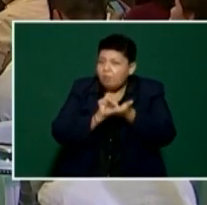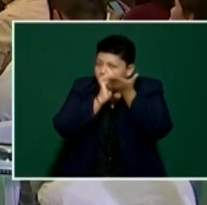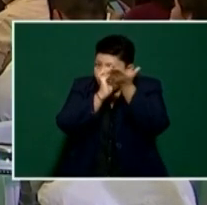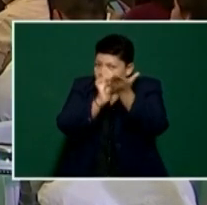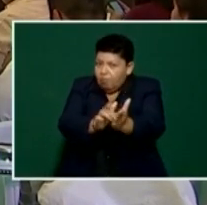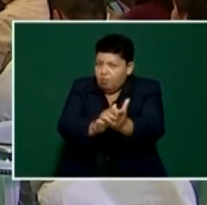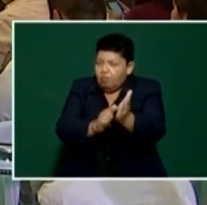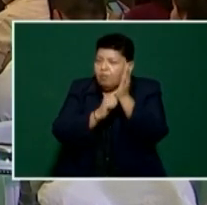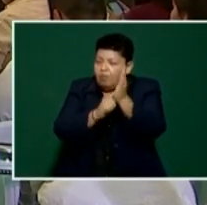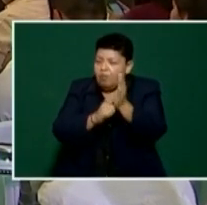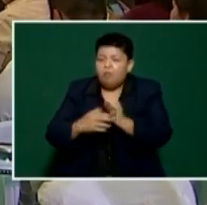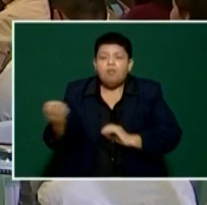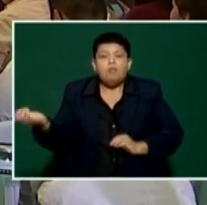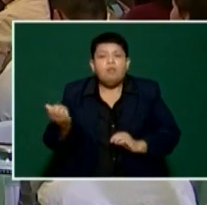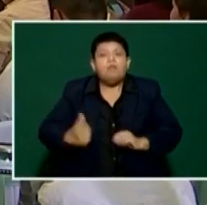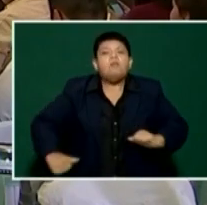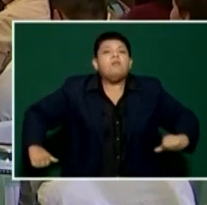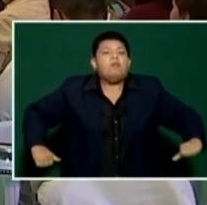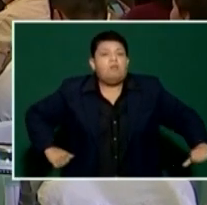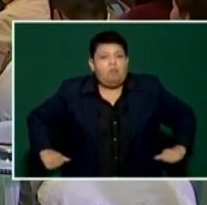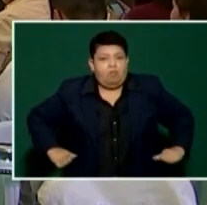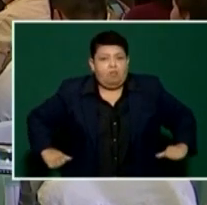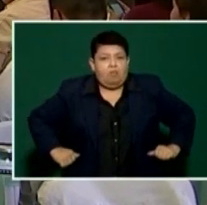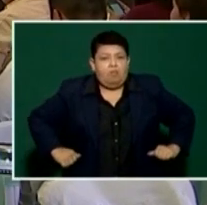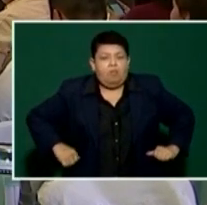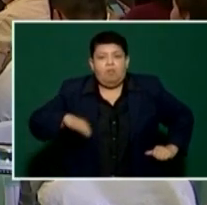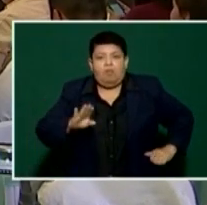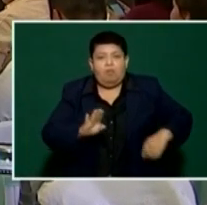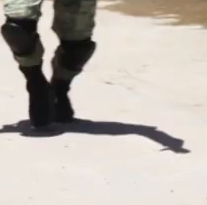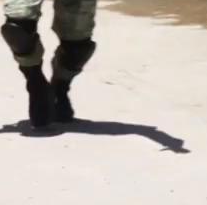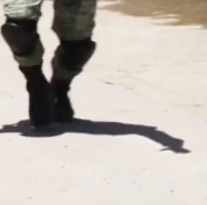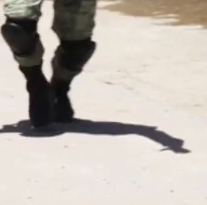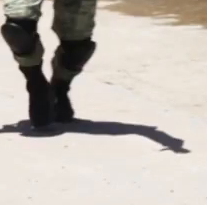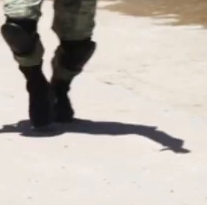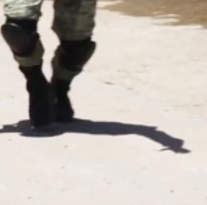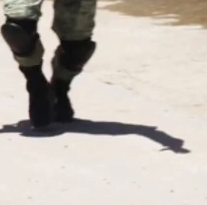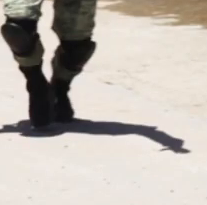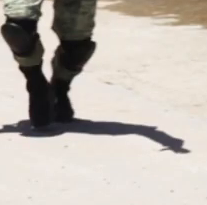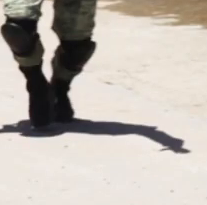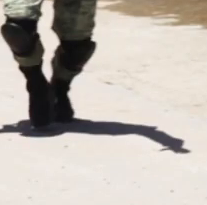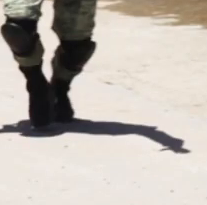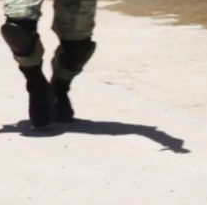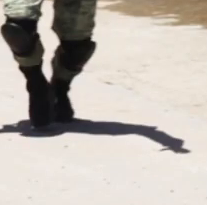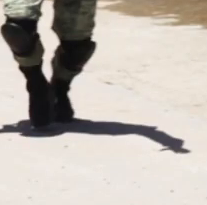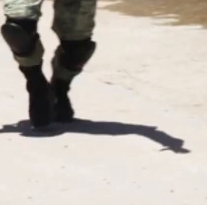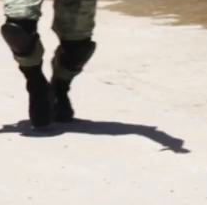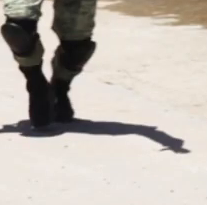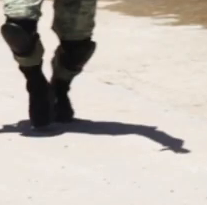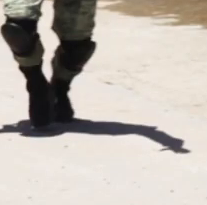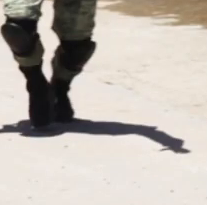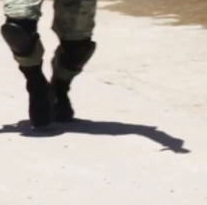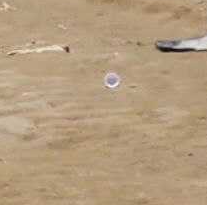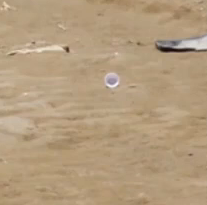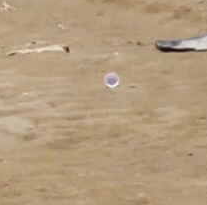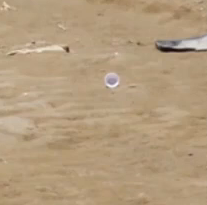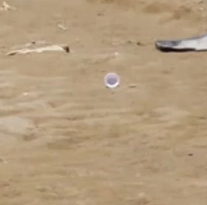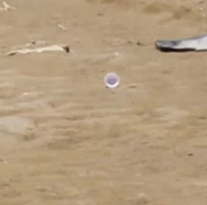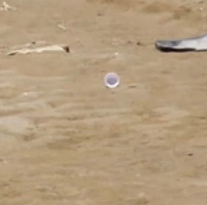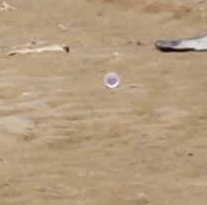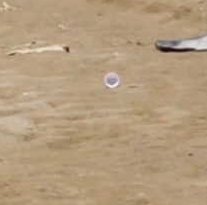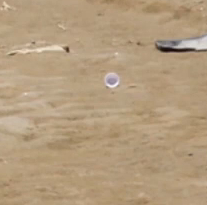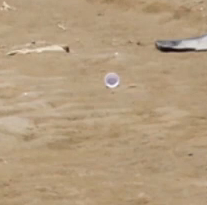contradicen las hechas el lunes por el ministerio de defensa nacional en conferencia de prensa el fin de semana una fotógrafa de la france presse